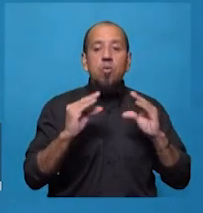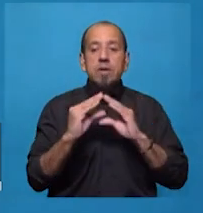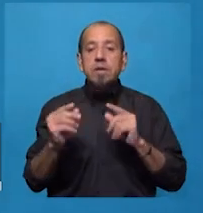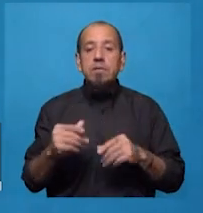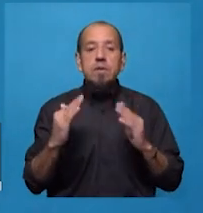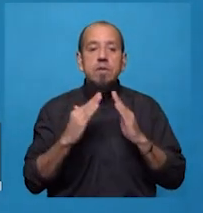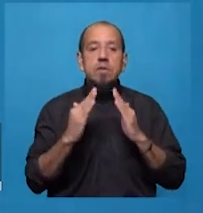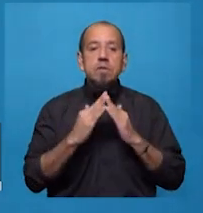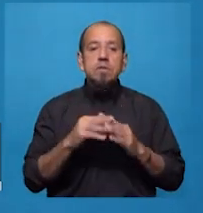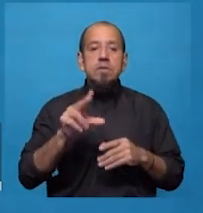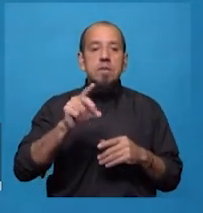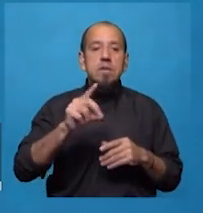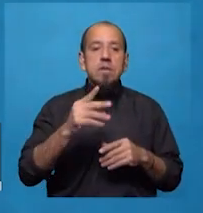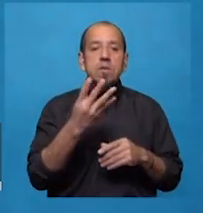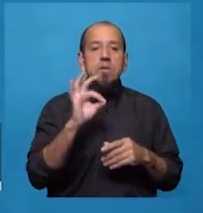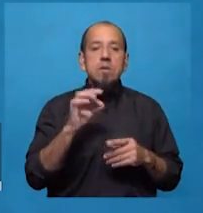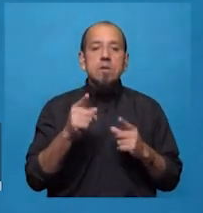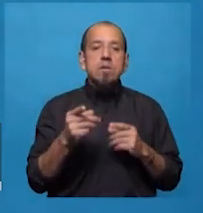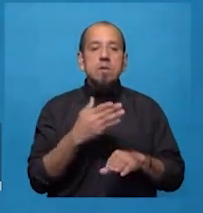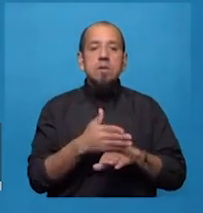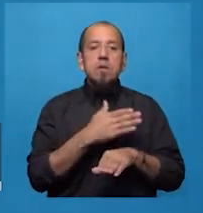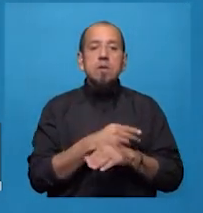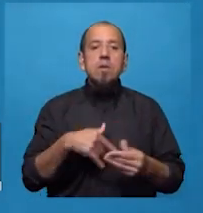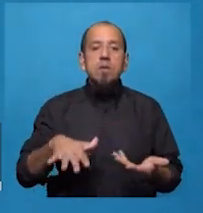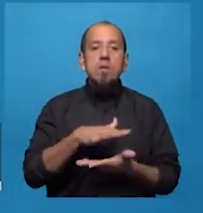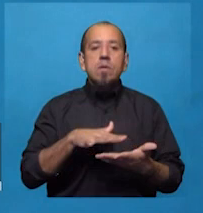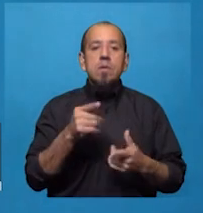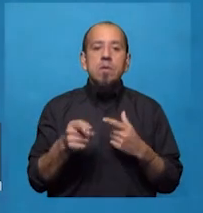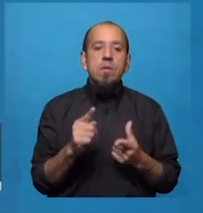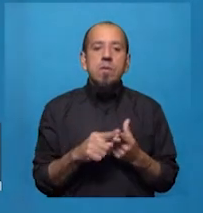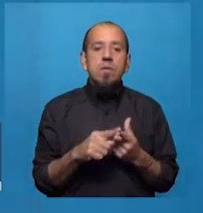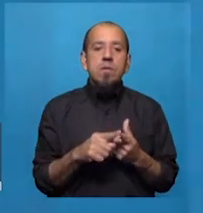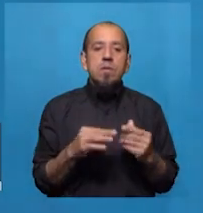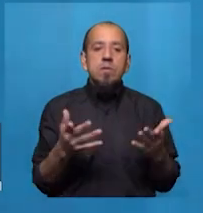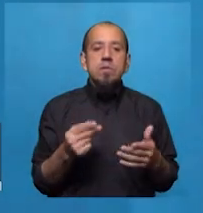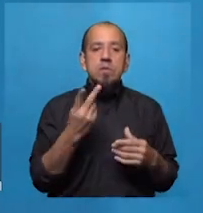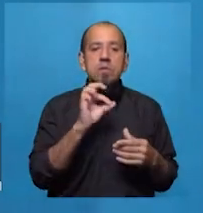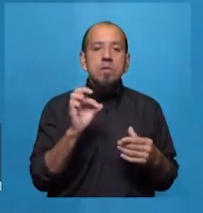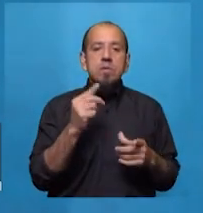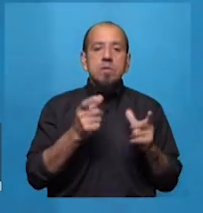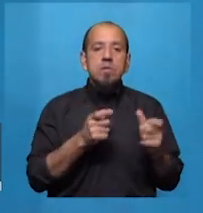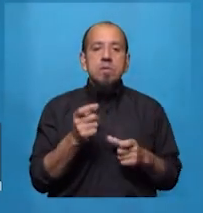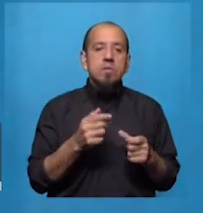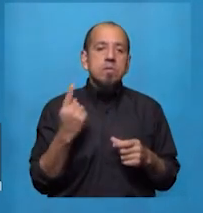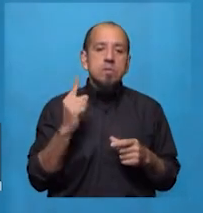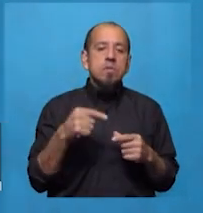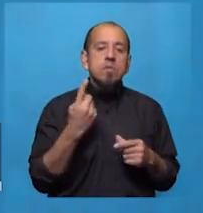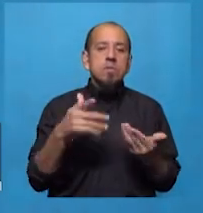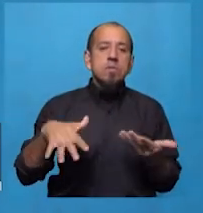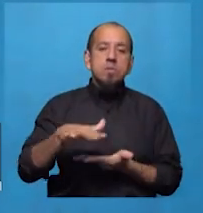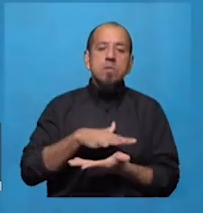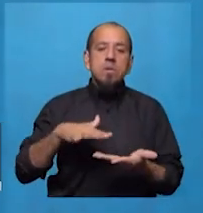juntaron como 30 40 vecinos ya habíamos tenido una previa en una plaza antes un par de semanas antes como con 20 vecinos más luego fuimos a otro barrio